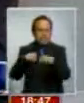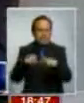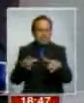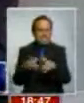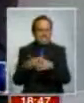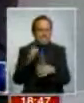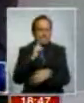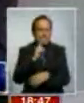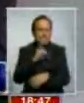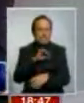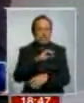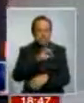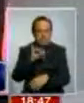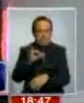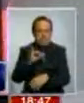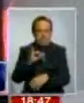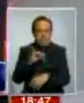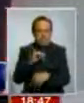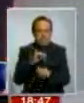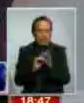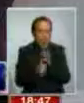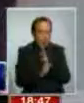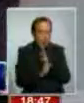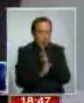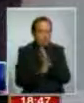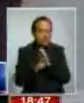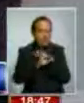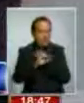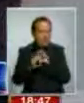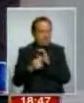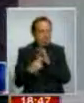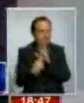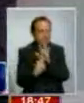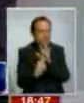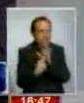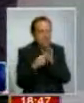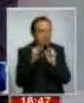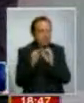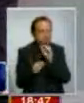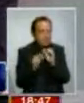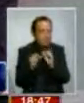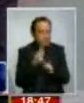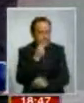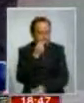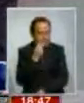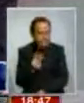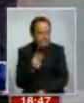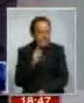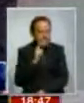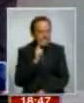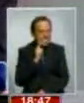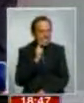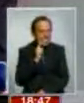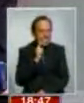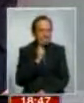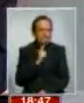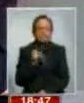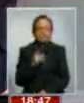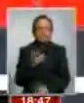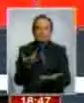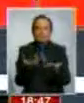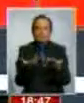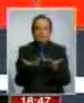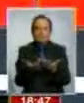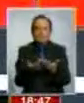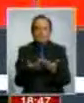que un día de estos va a salir del closet. Eso se va a ir perfilando de a poco según conveniencia. ¿Y tiene qué características? A ver